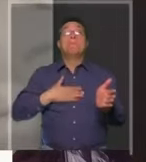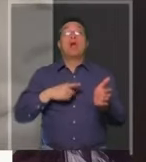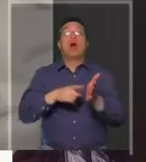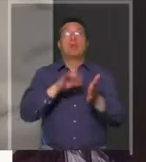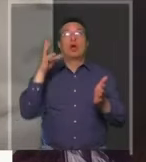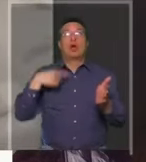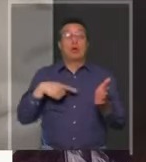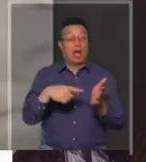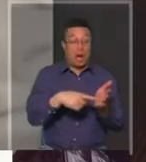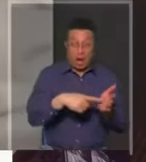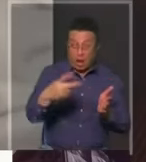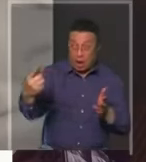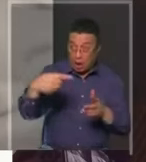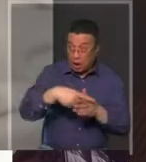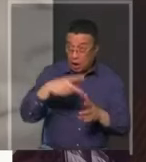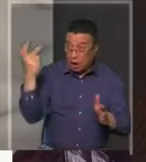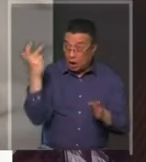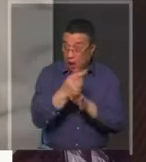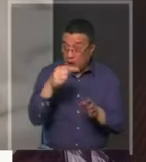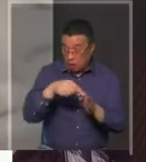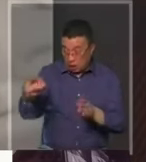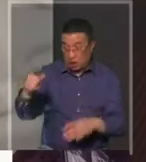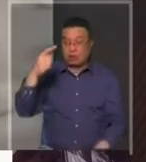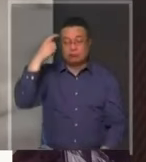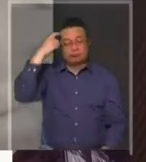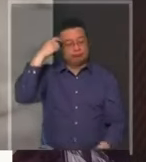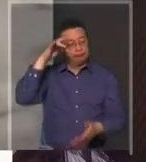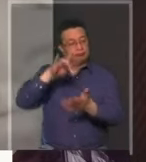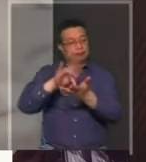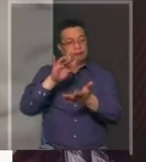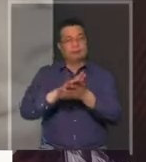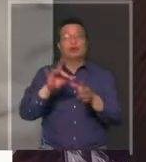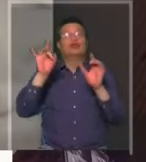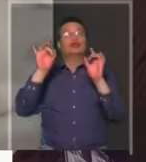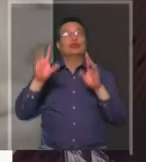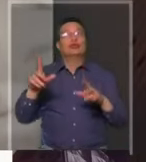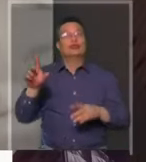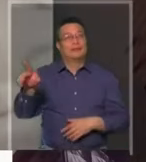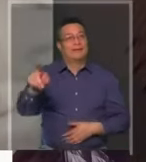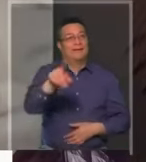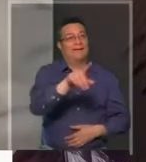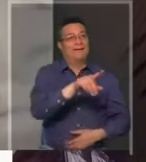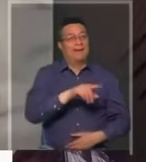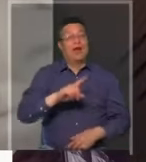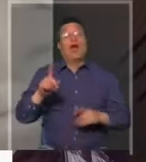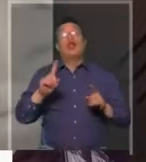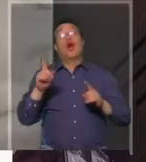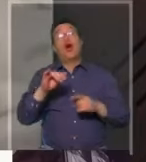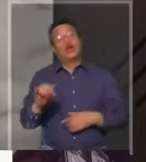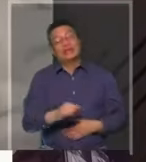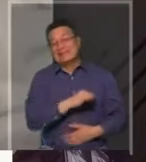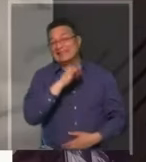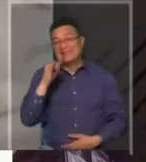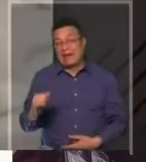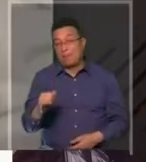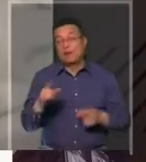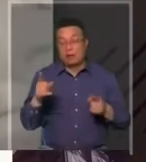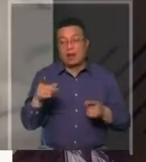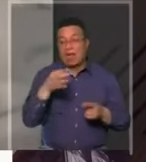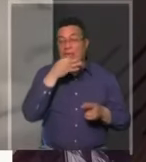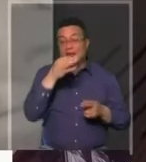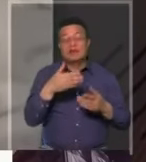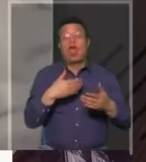de tipo de tatuaje algún tipo de símbolo característico No necesariamente que nos diga el